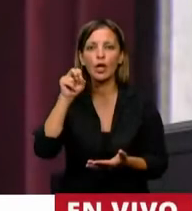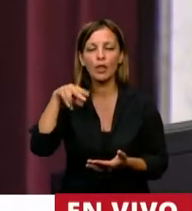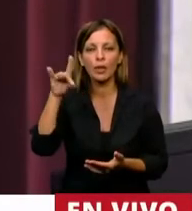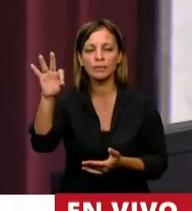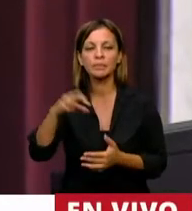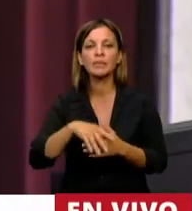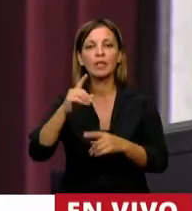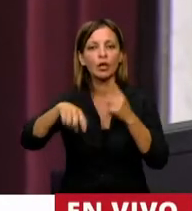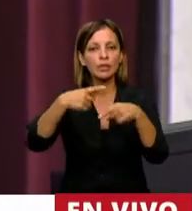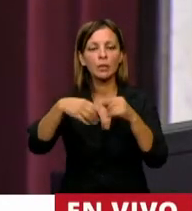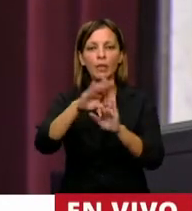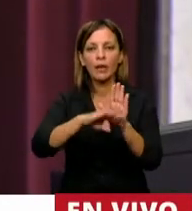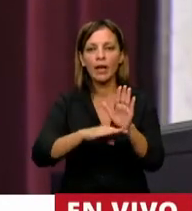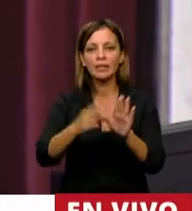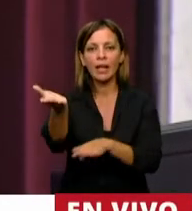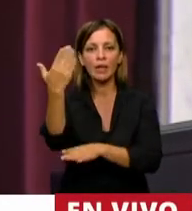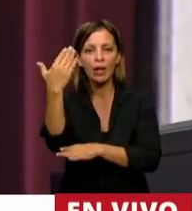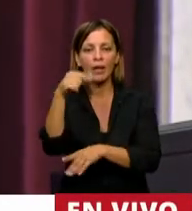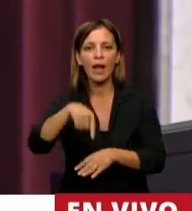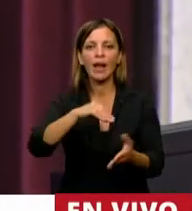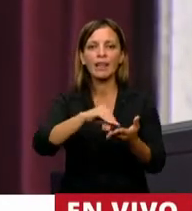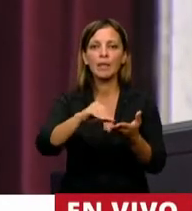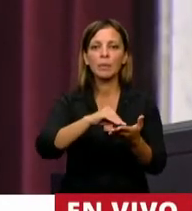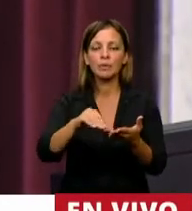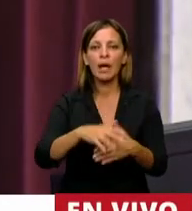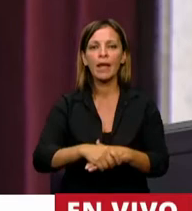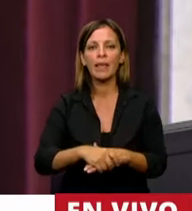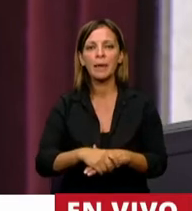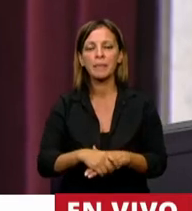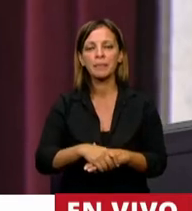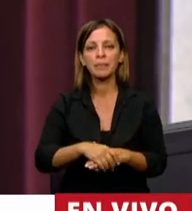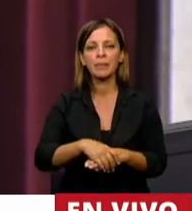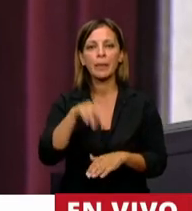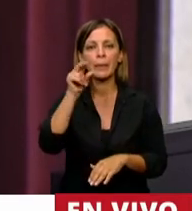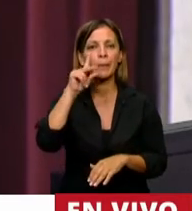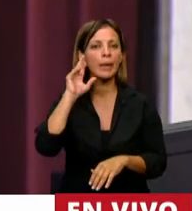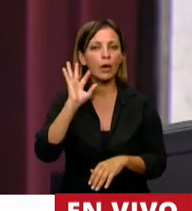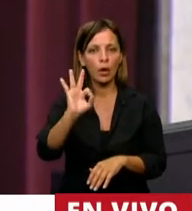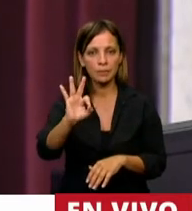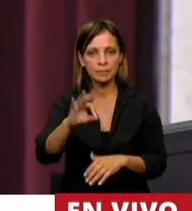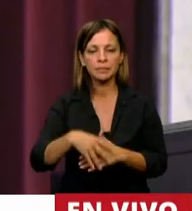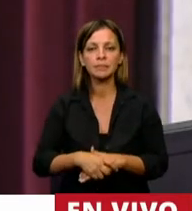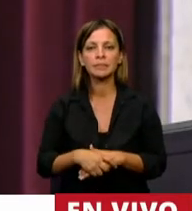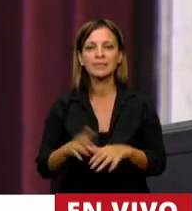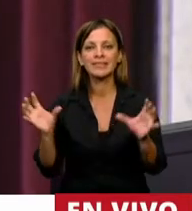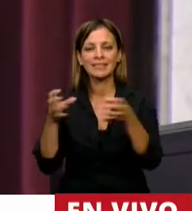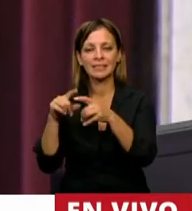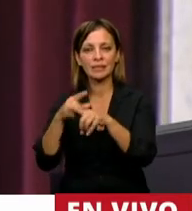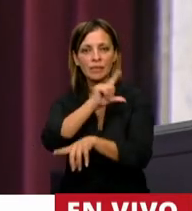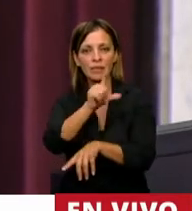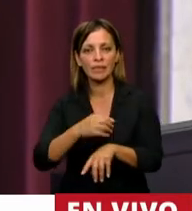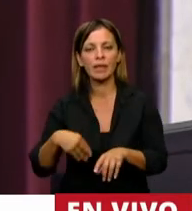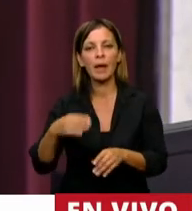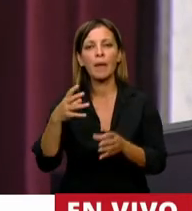Siguiendo la lista de oradores, tiene la palabra la diputada Alejandra María Vigo, del Interbloque Federal, Bloque